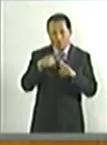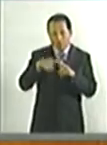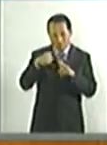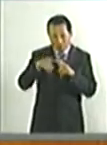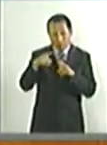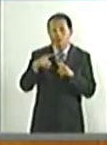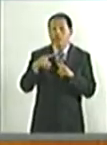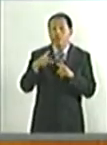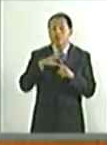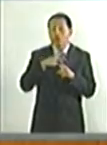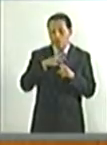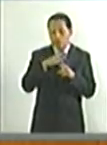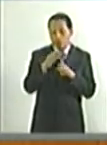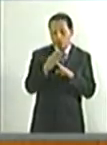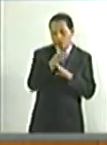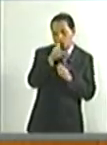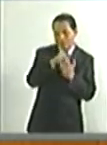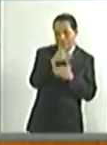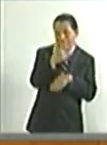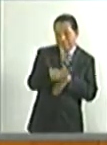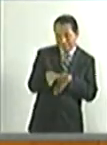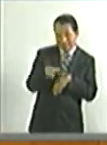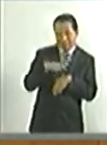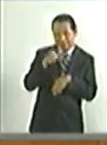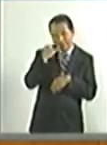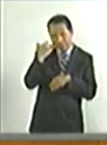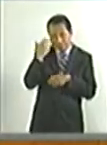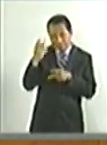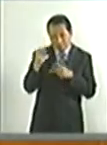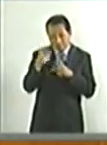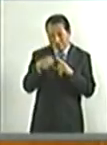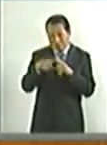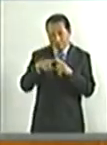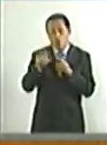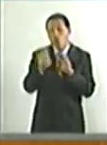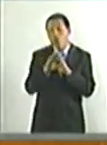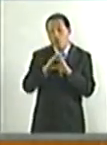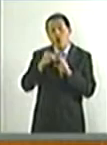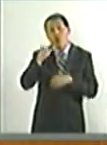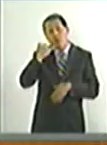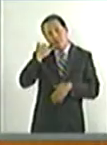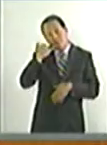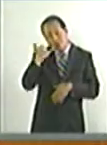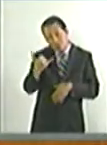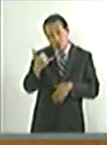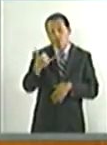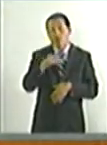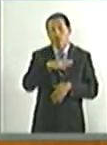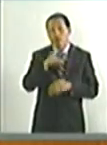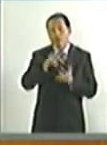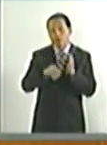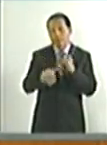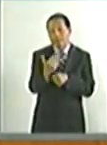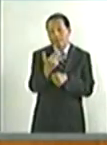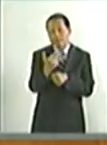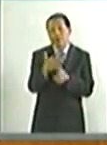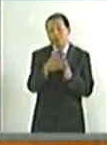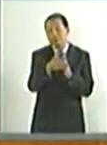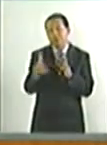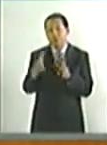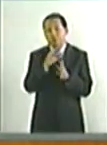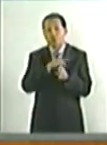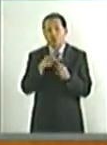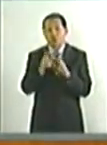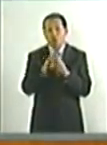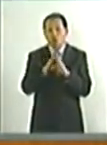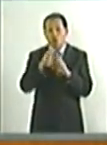extorsiones durante el 2010 se realizaron de manera telefónica y que para el 2015 se estima que ya eran del